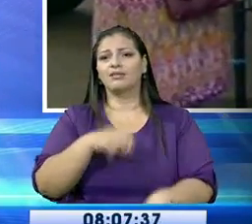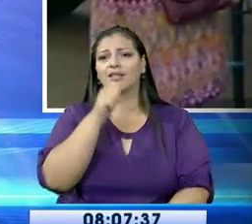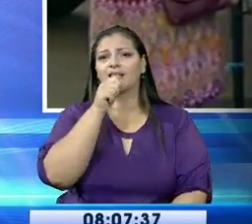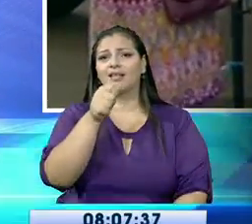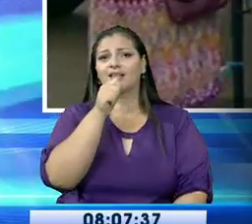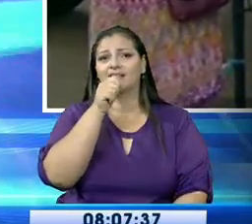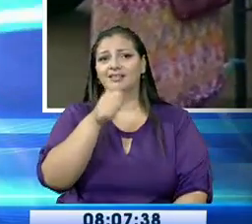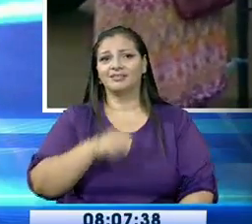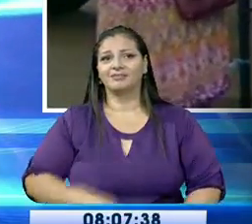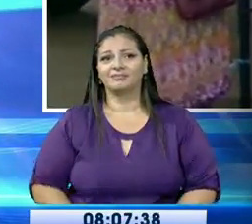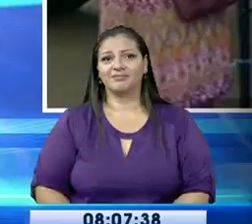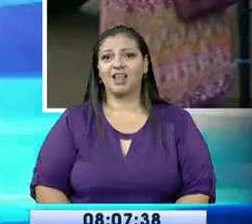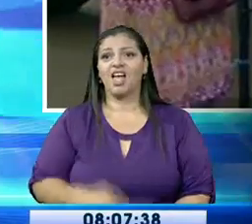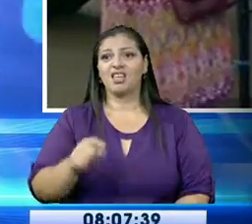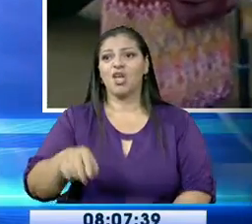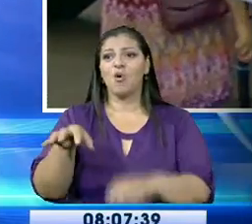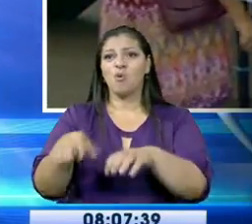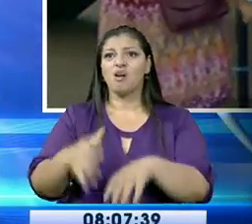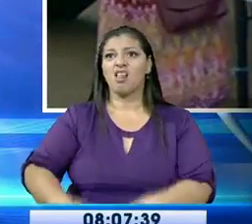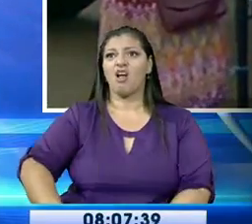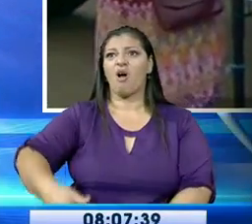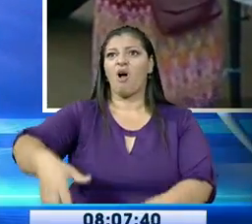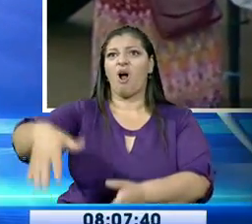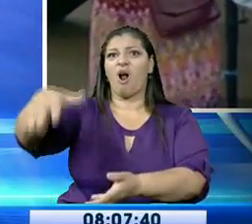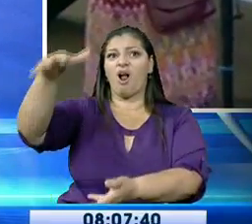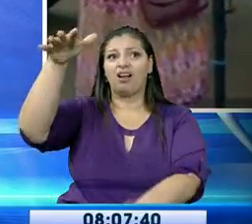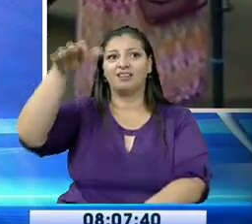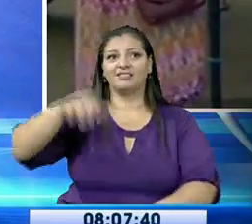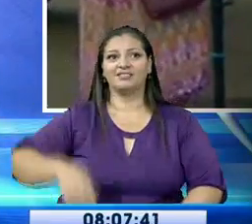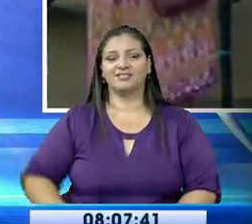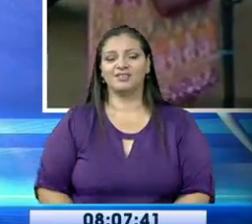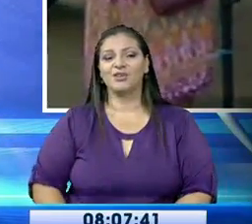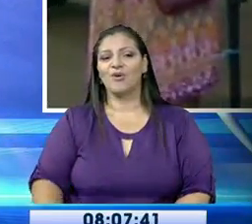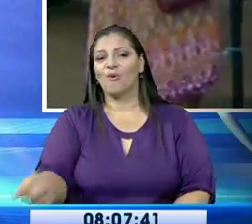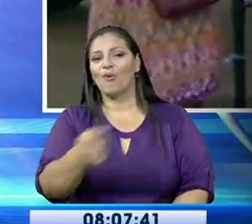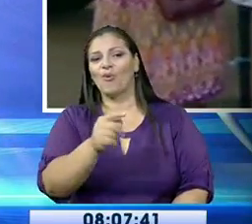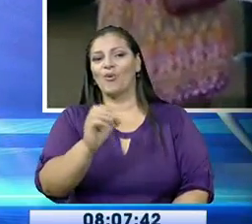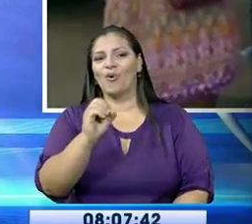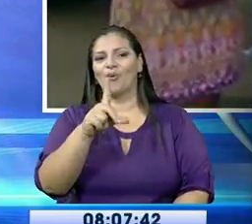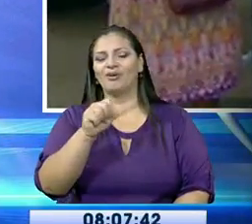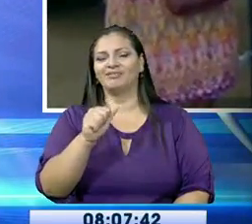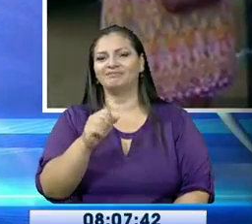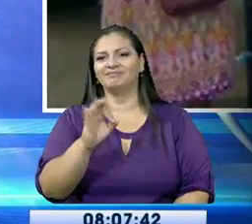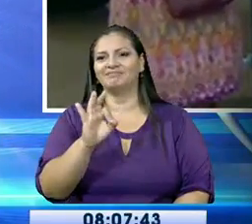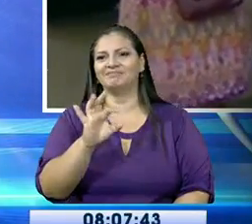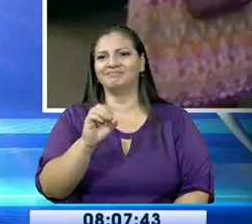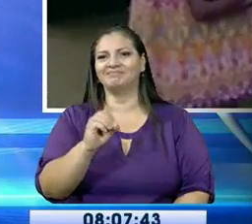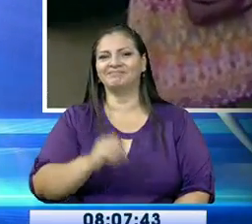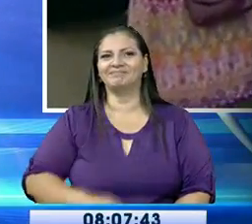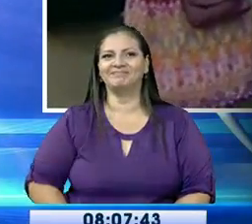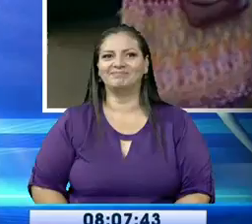Acá hay un perro dálmata grandote. Y un olafo también. Hay un perro olafo también.